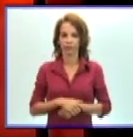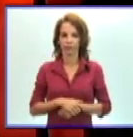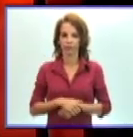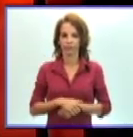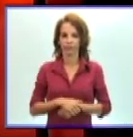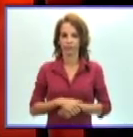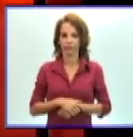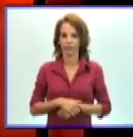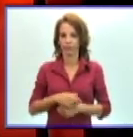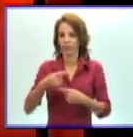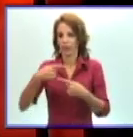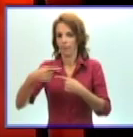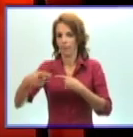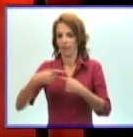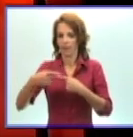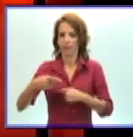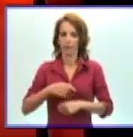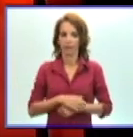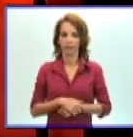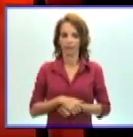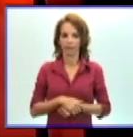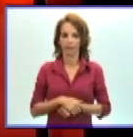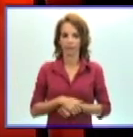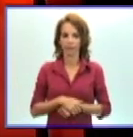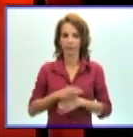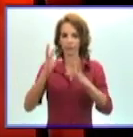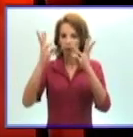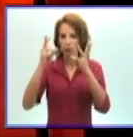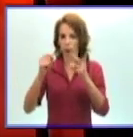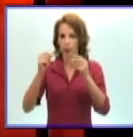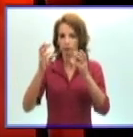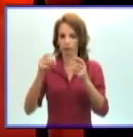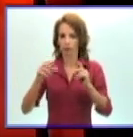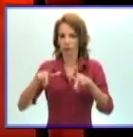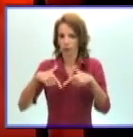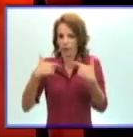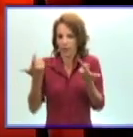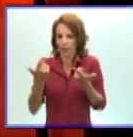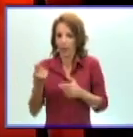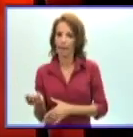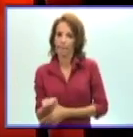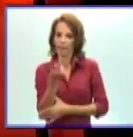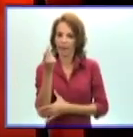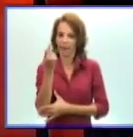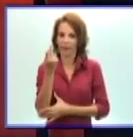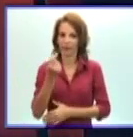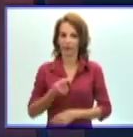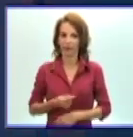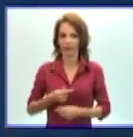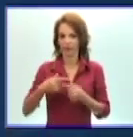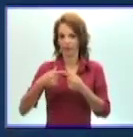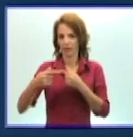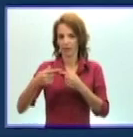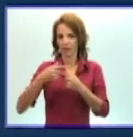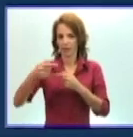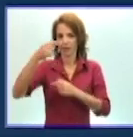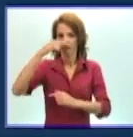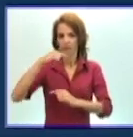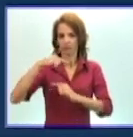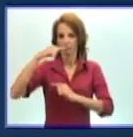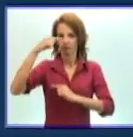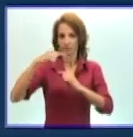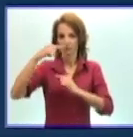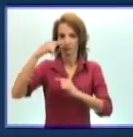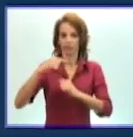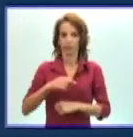Debió haberle dado los siguientes resultados. Primero, la medición realizada en